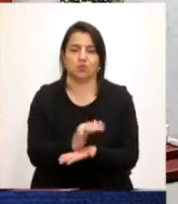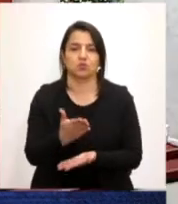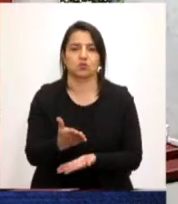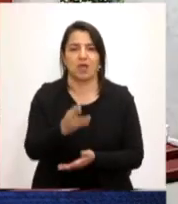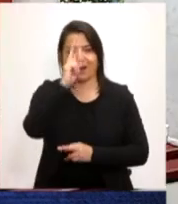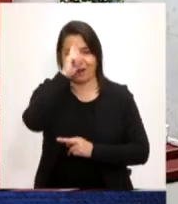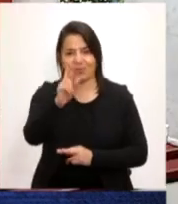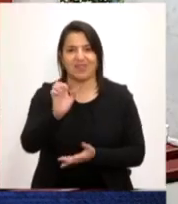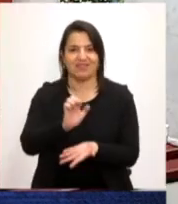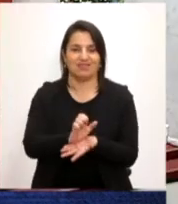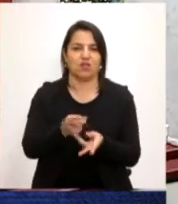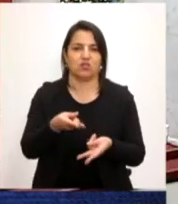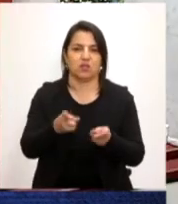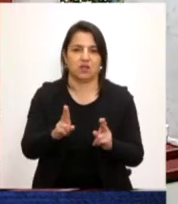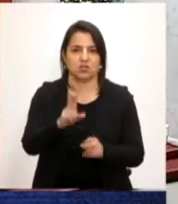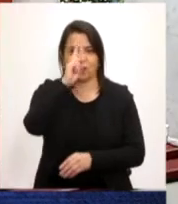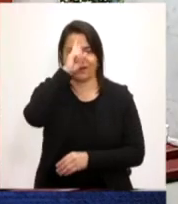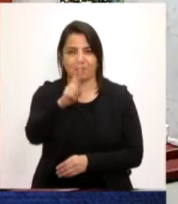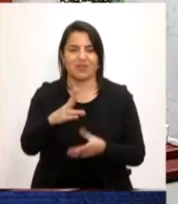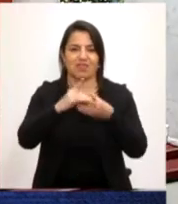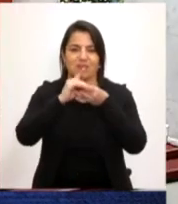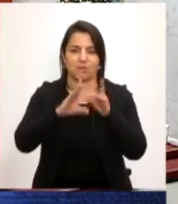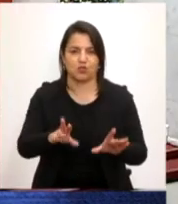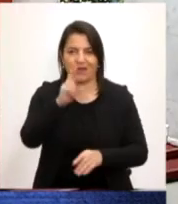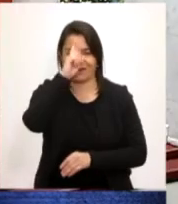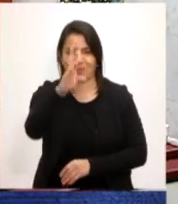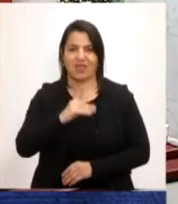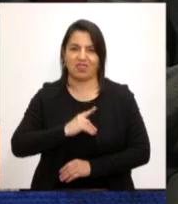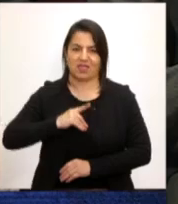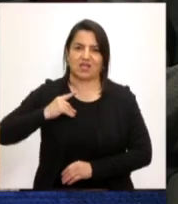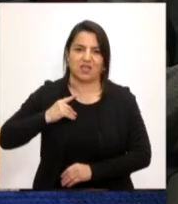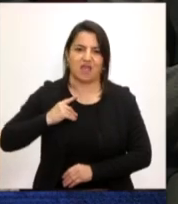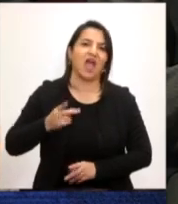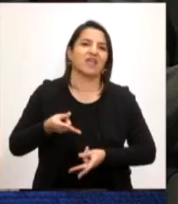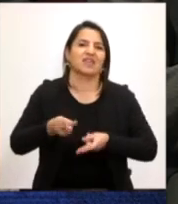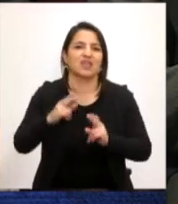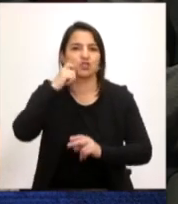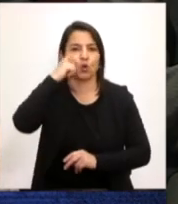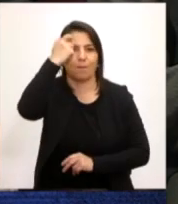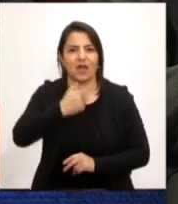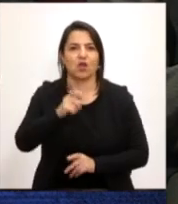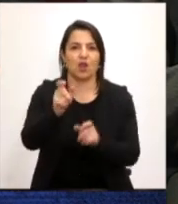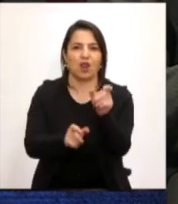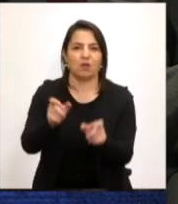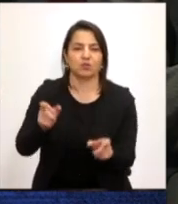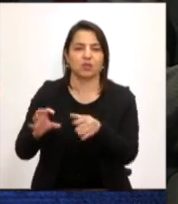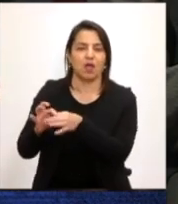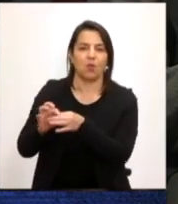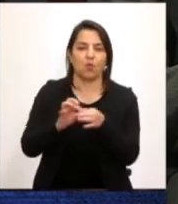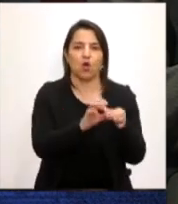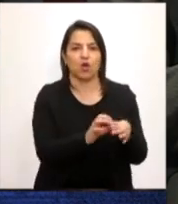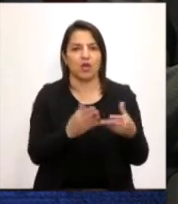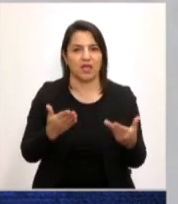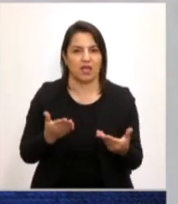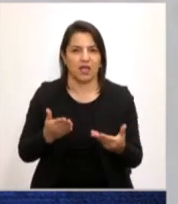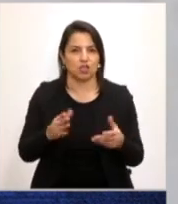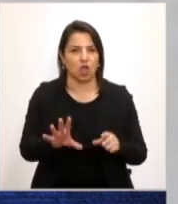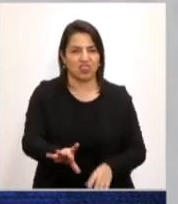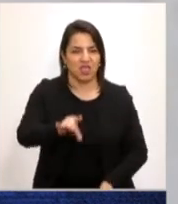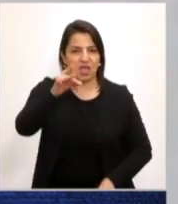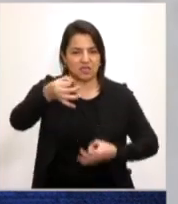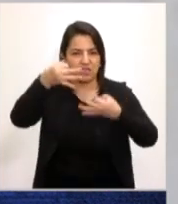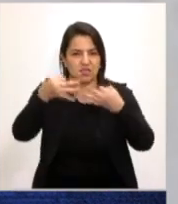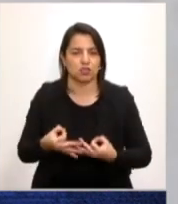de Derecho, de la democracia y de la dignidad y los derechos humanos de las personas. Por eso, acometer con decisión el perfeccionamiento de